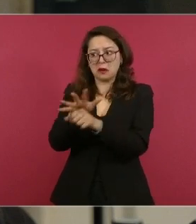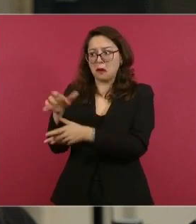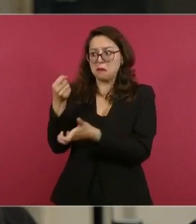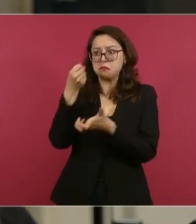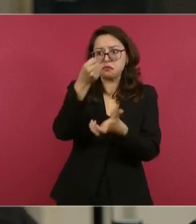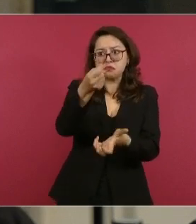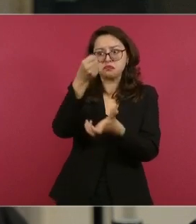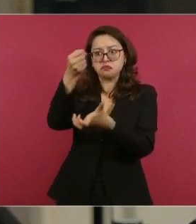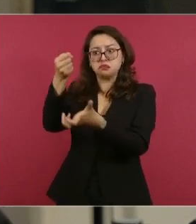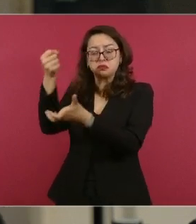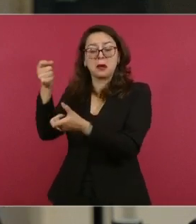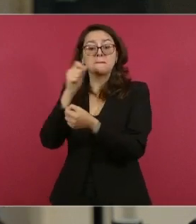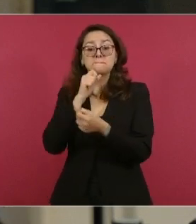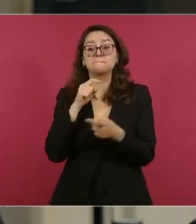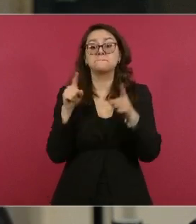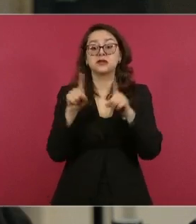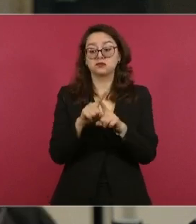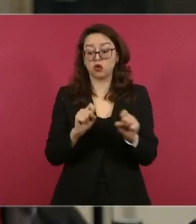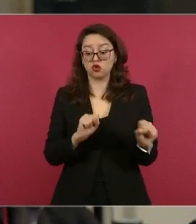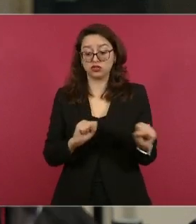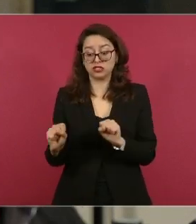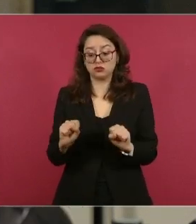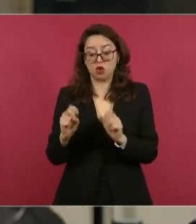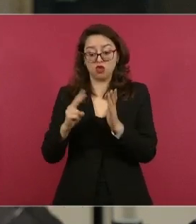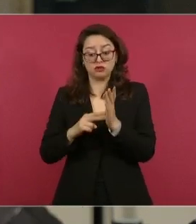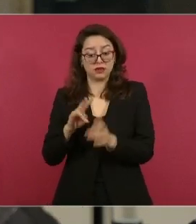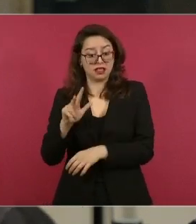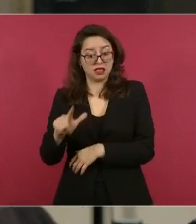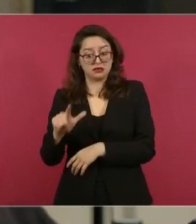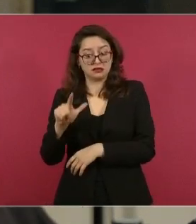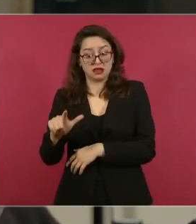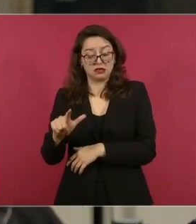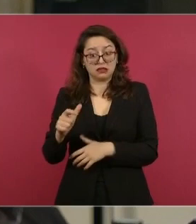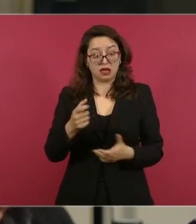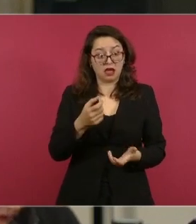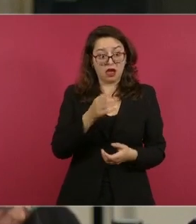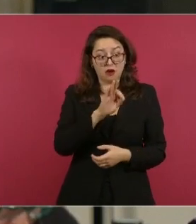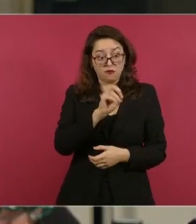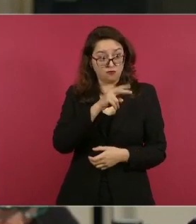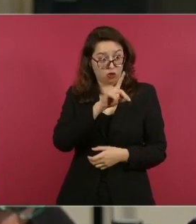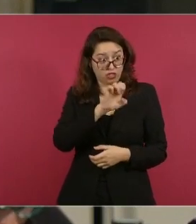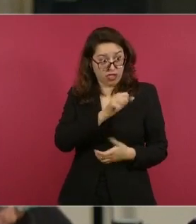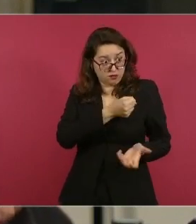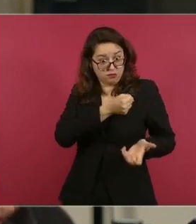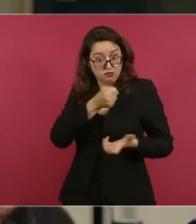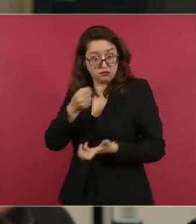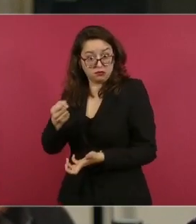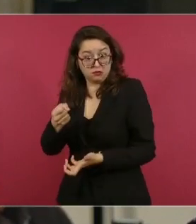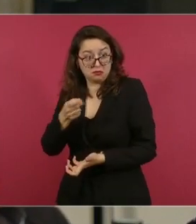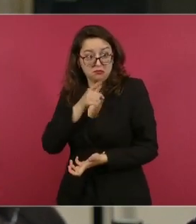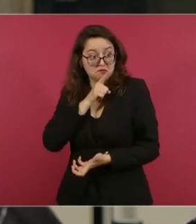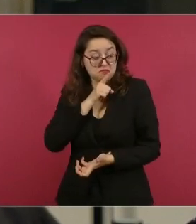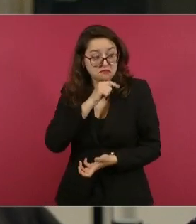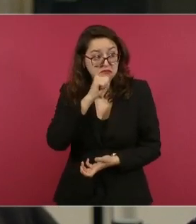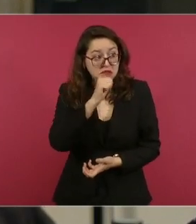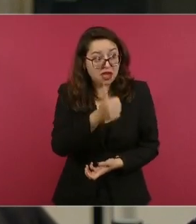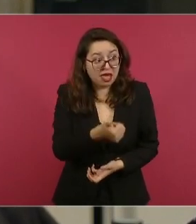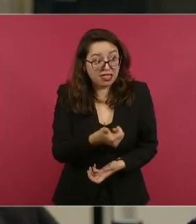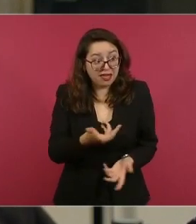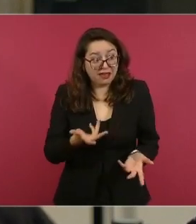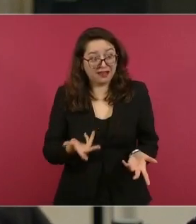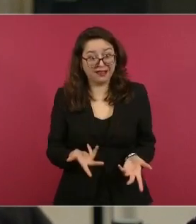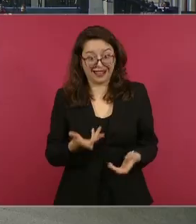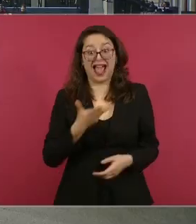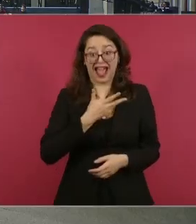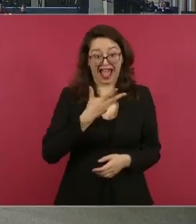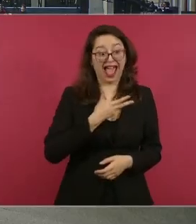para atender gente que no tenía casa, ¿no? Y que fueron víctimas de de engaños, de que supuestamente les iban a entregar recursos del Fonden,